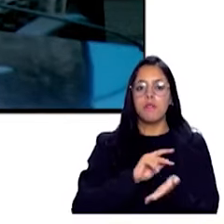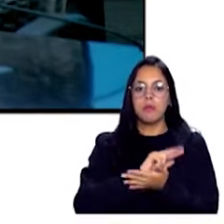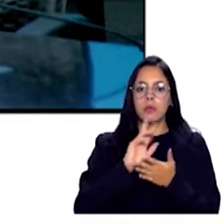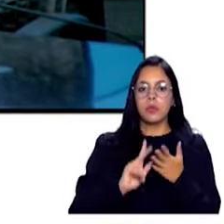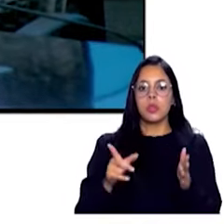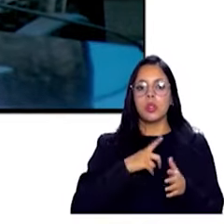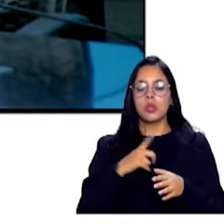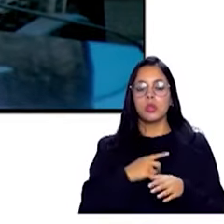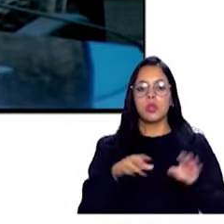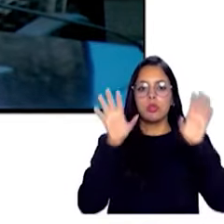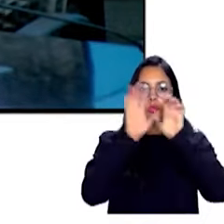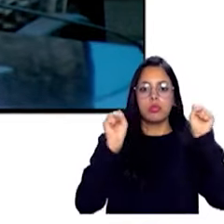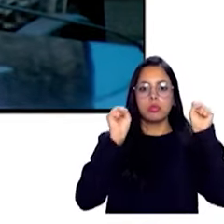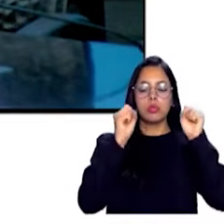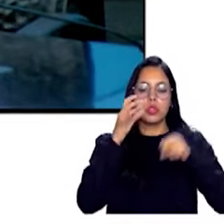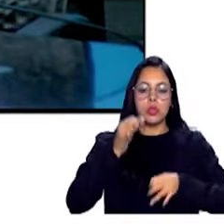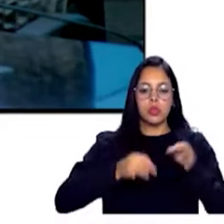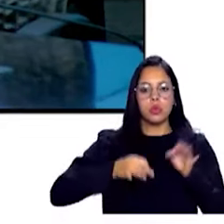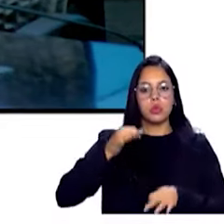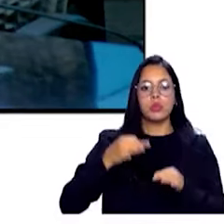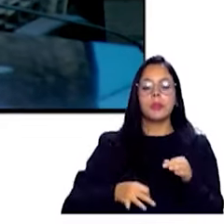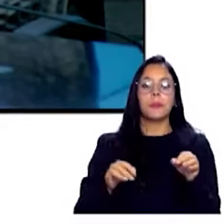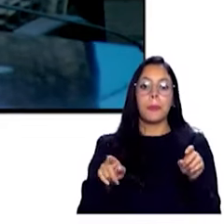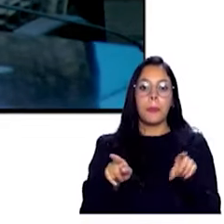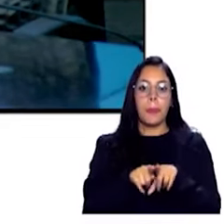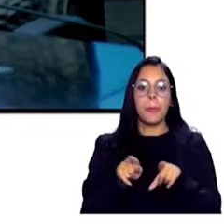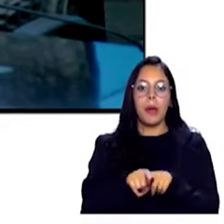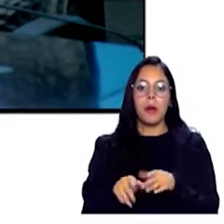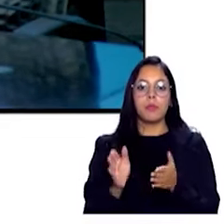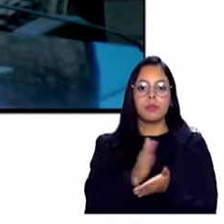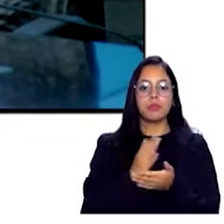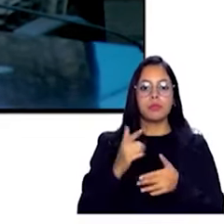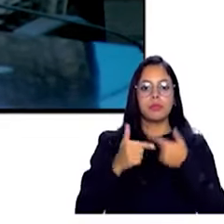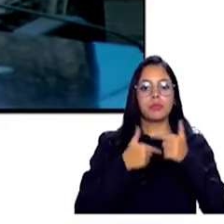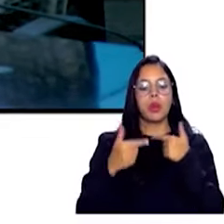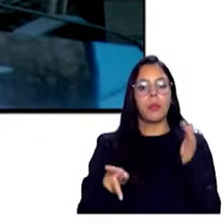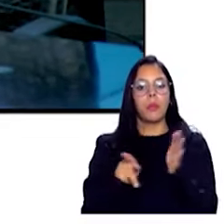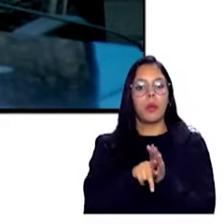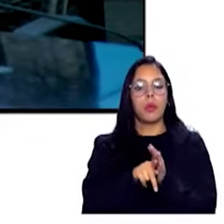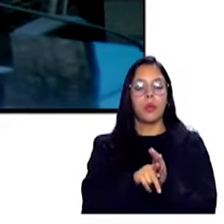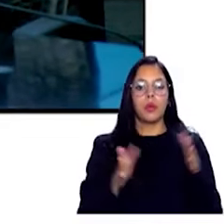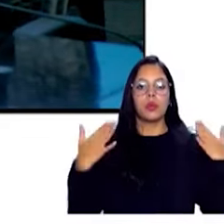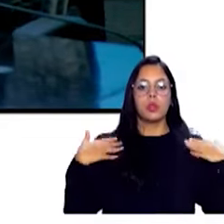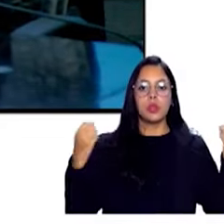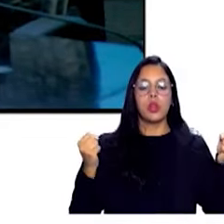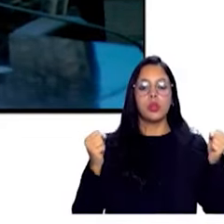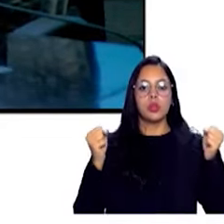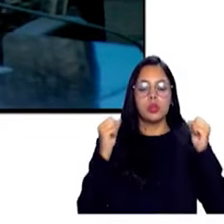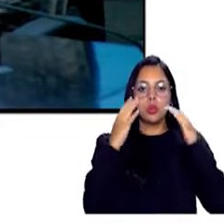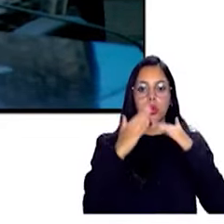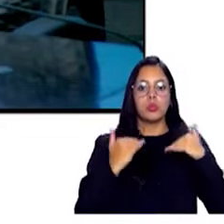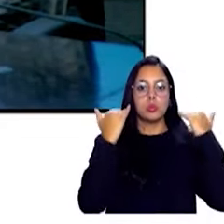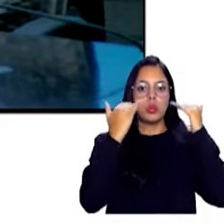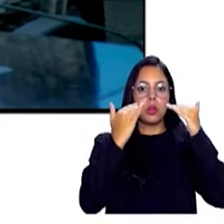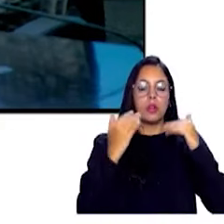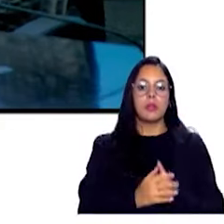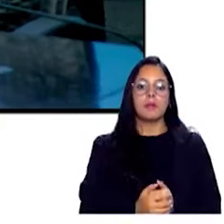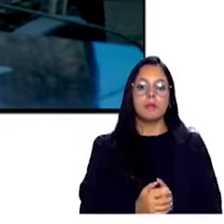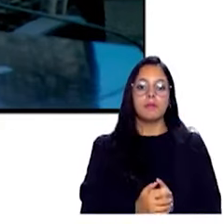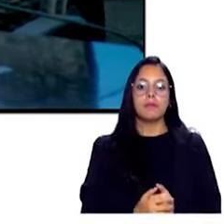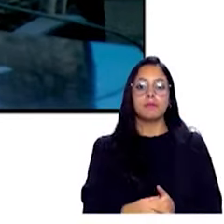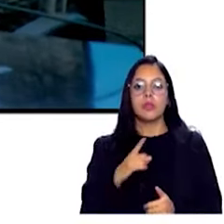cargos de designación correspondiente a magistrado del tribunal Supremo en los cuales juega no juega El criterio de antiguedad con tanta